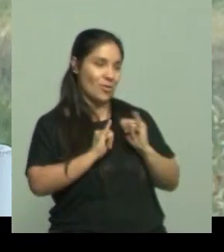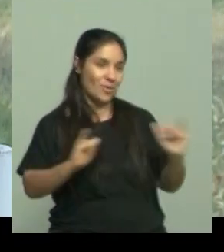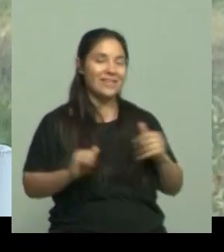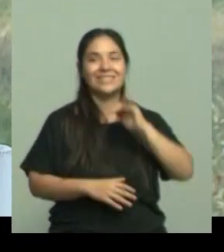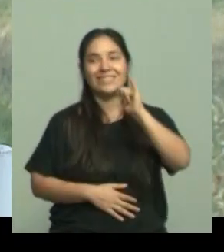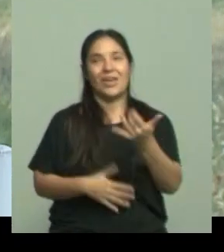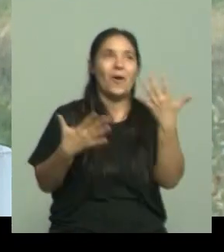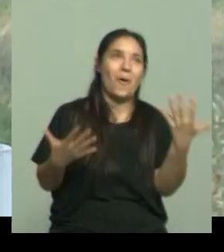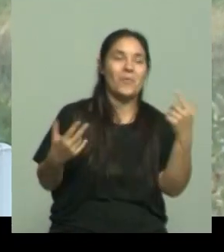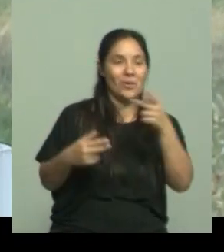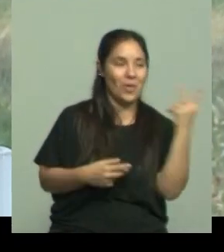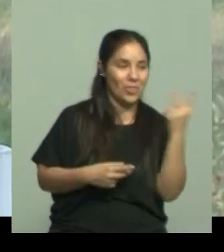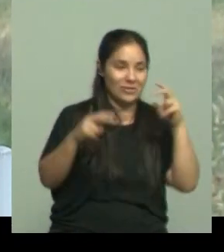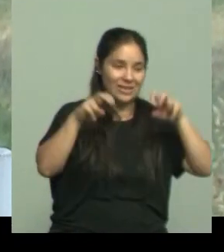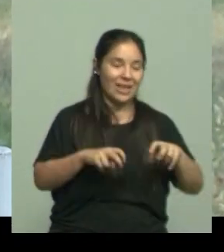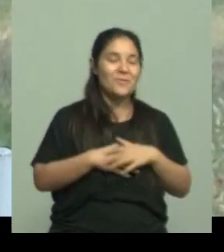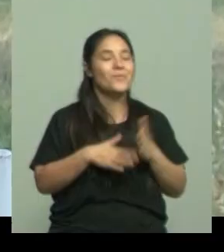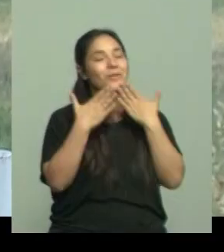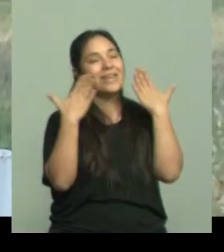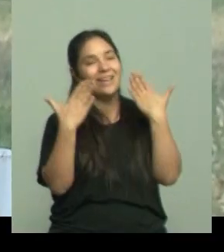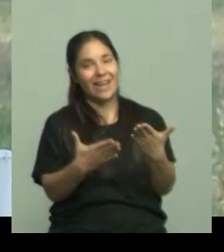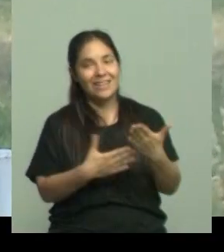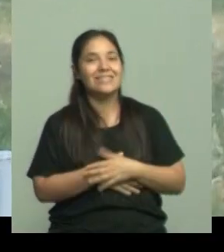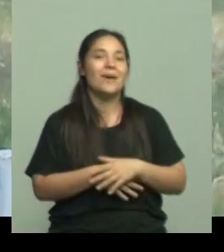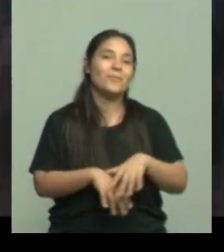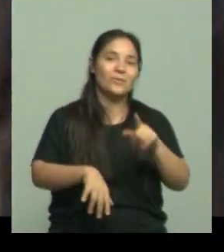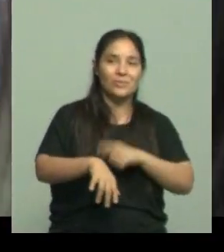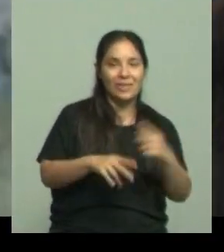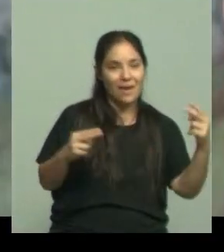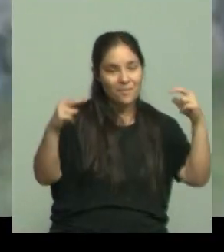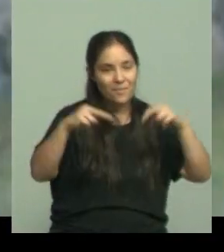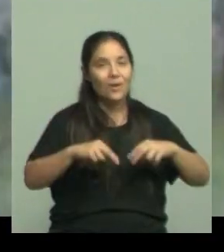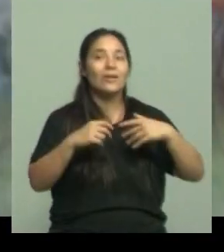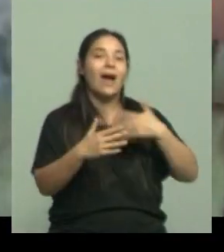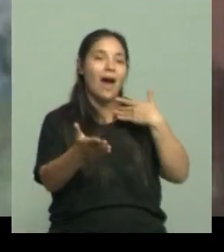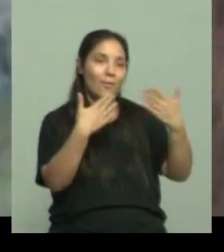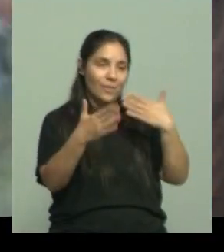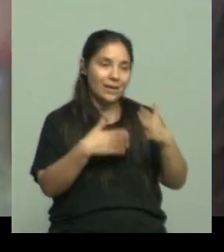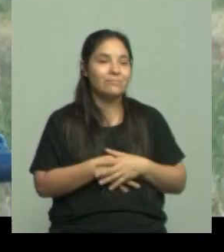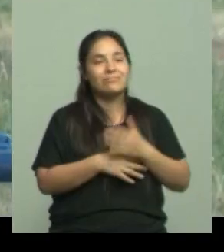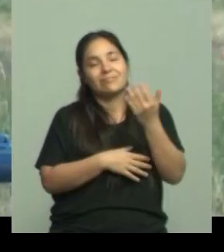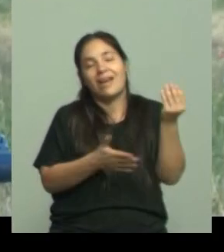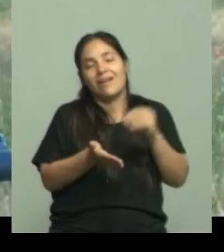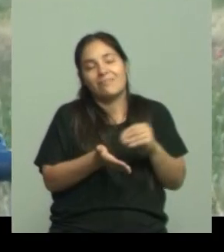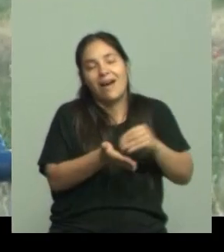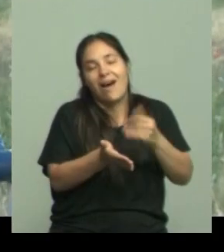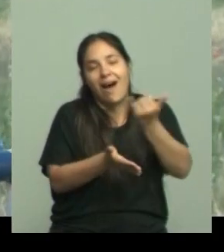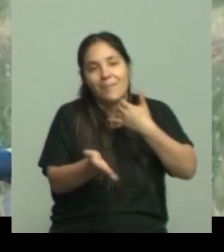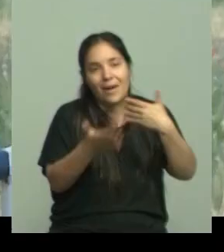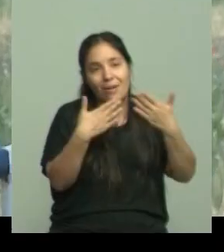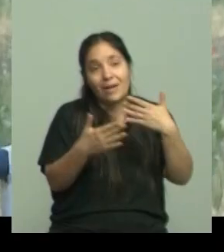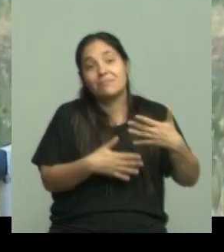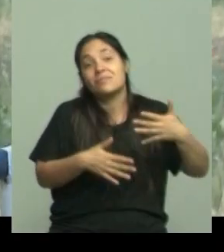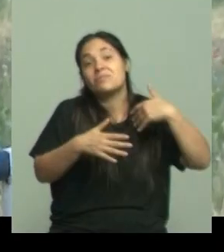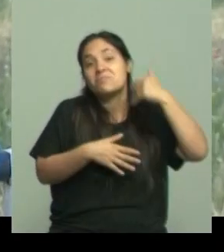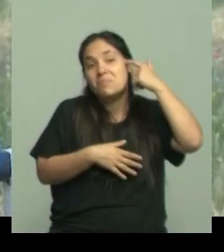nosotros. Por supuesto, acá sentados. Bueno, desde ya muchas gracias por tu tiempo. Noelia, sí, a vos y tu equipo, por estas gracias. explicaciones. Tenemos muchas cosas para